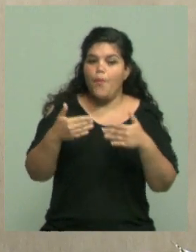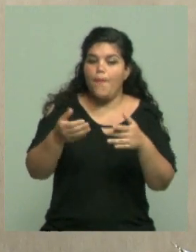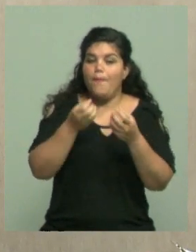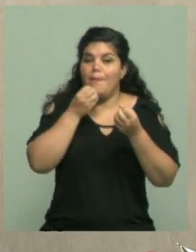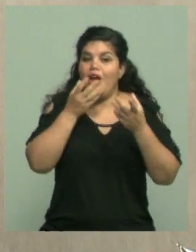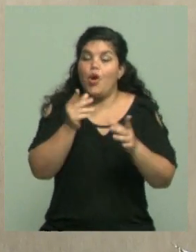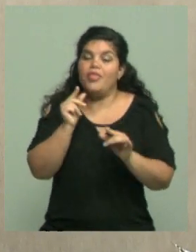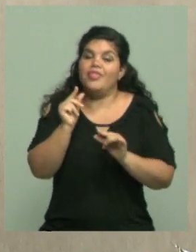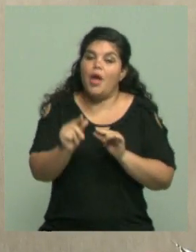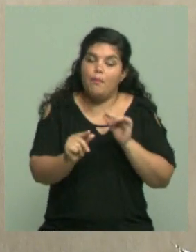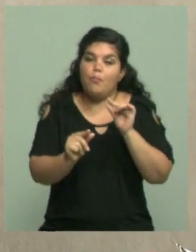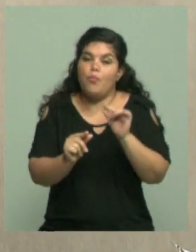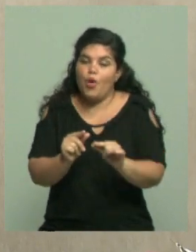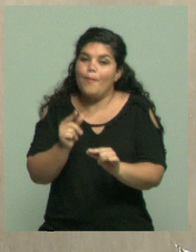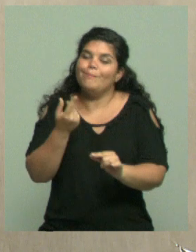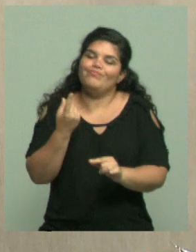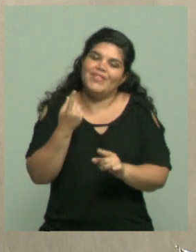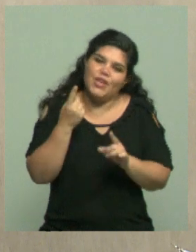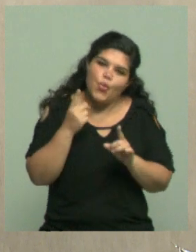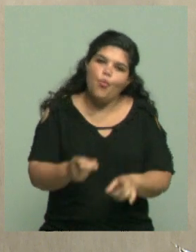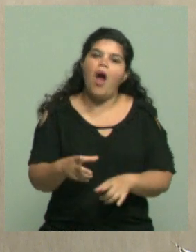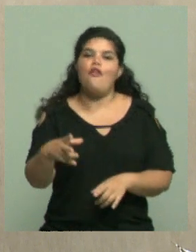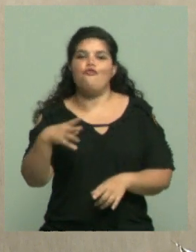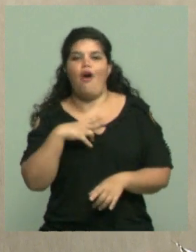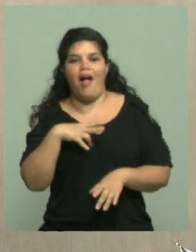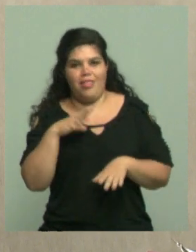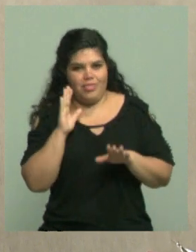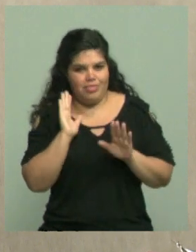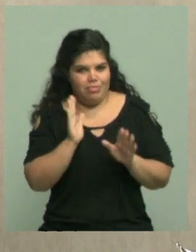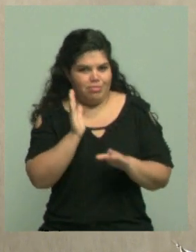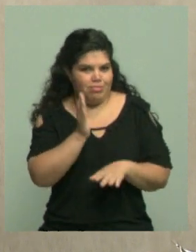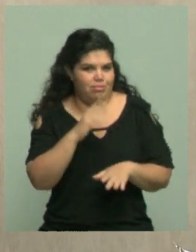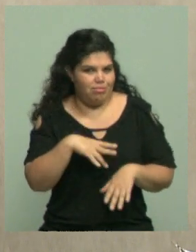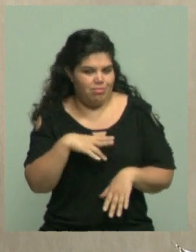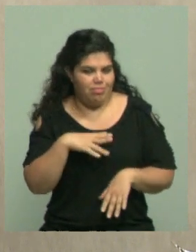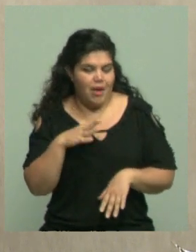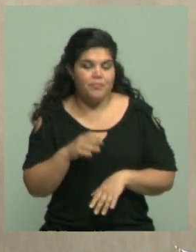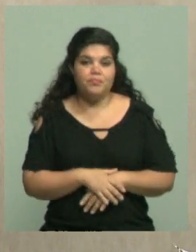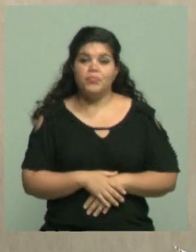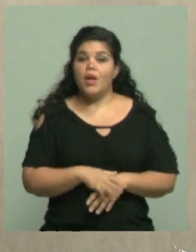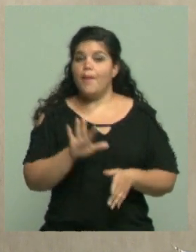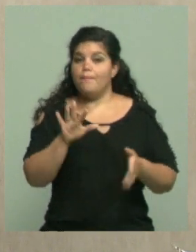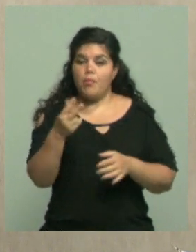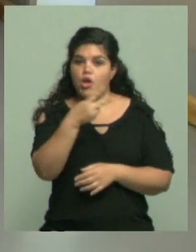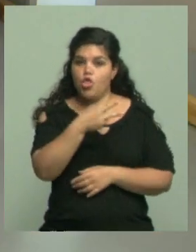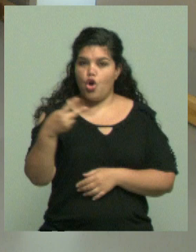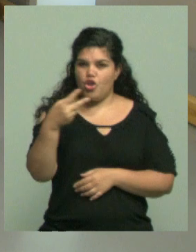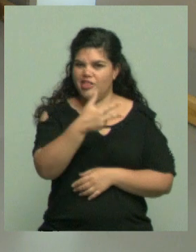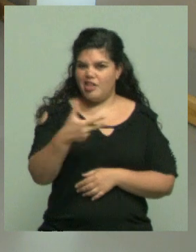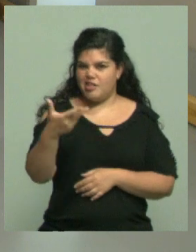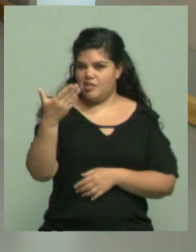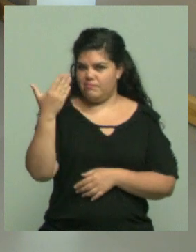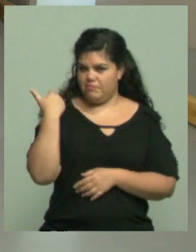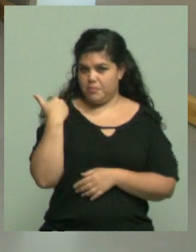suceda de manera cierta. ¿Por qué? A ver, si ustedes saben, hace 2 semanas o 3 semanas salió un caso